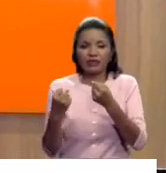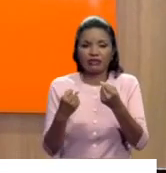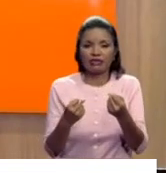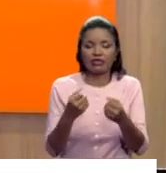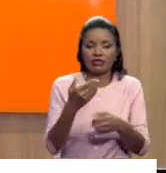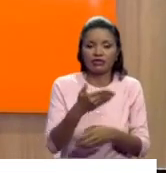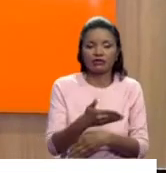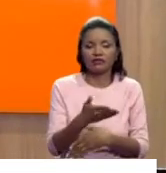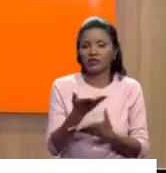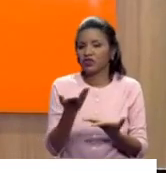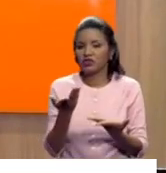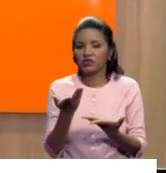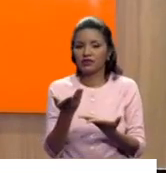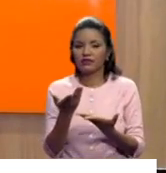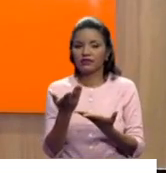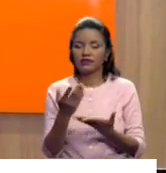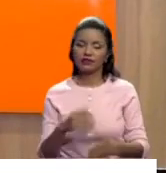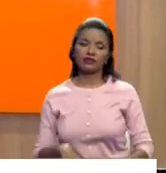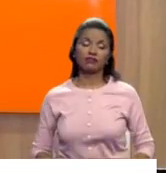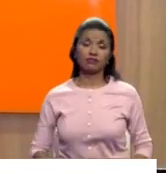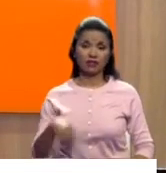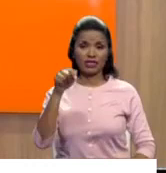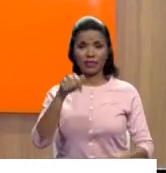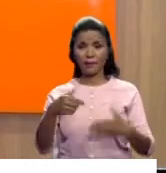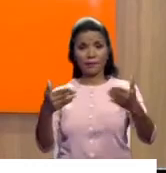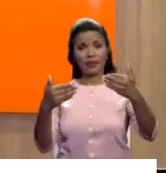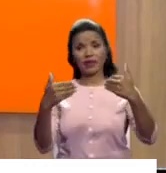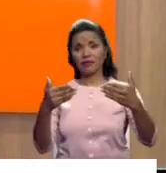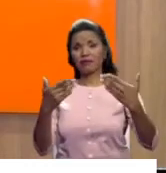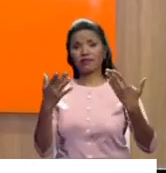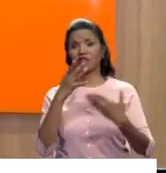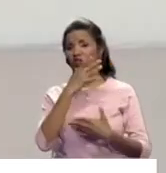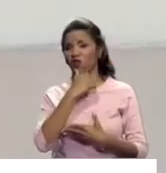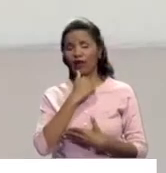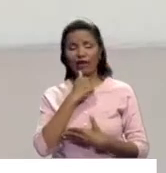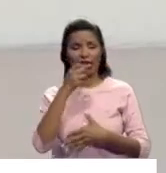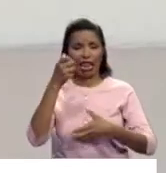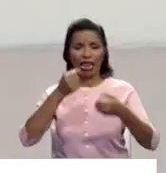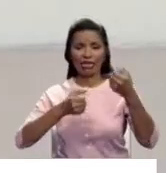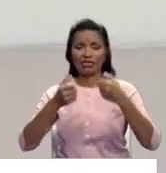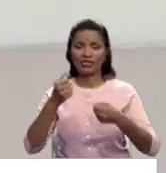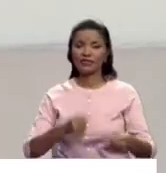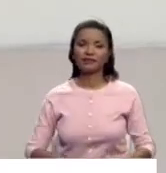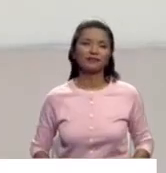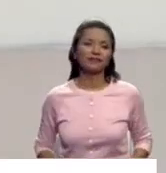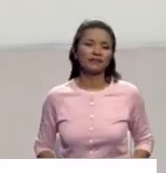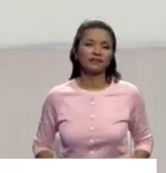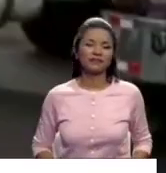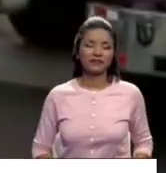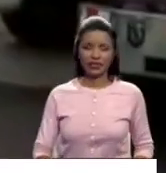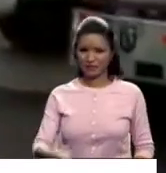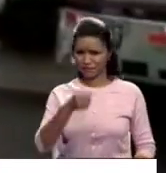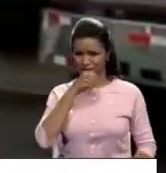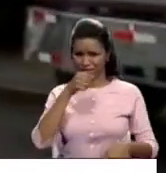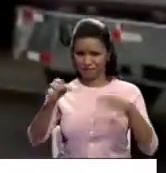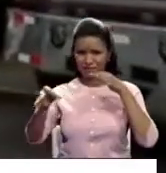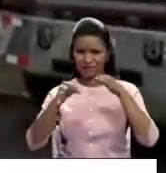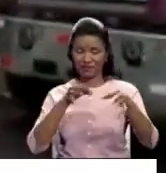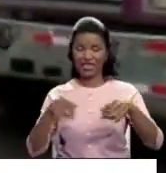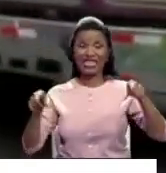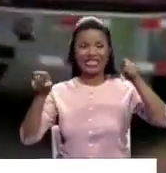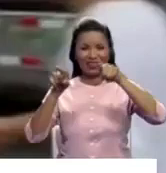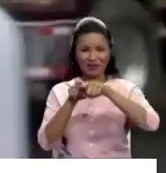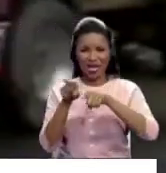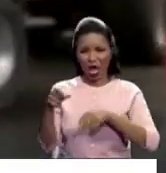de recepción de leche. En cambio, las fábricas aquí en Panamá están corriendo en seco, no hay. El presidente del Sindicato de Industriales también